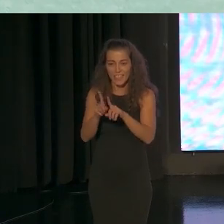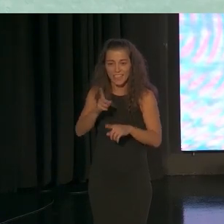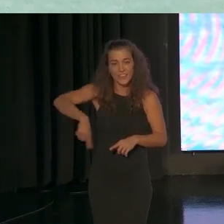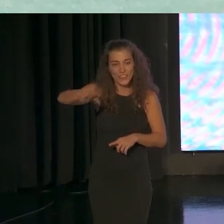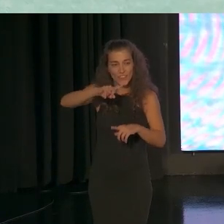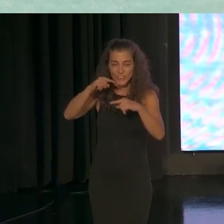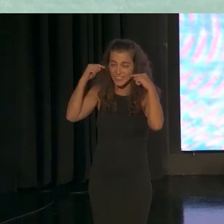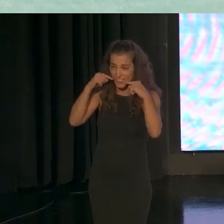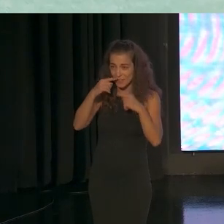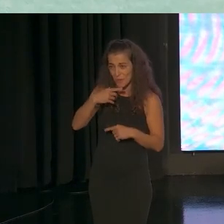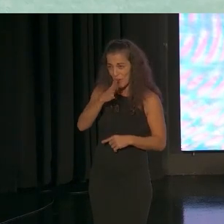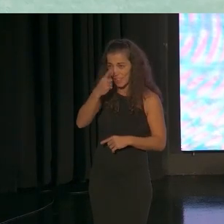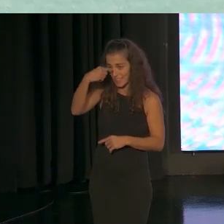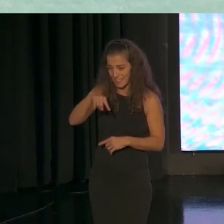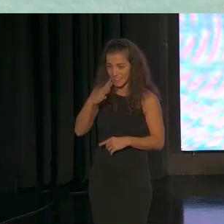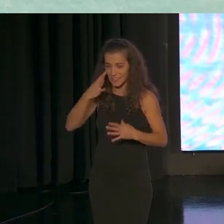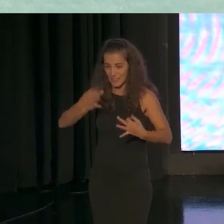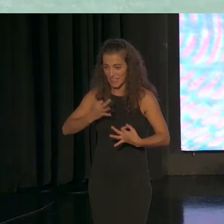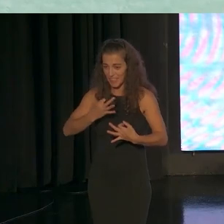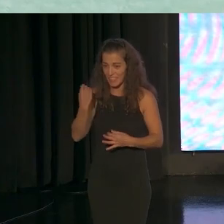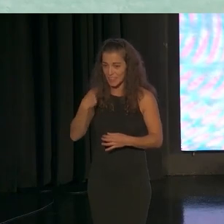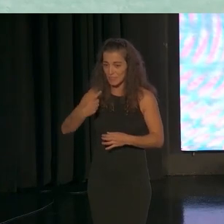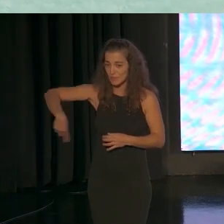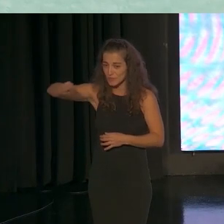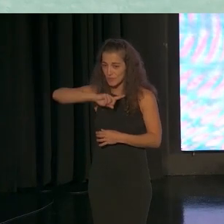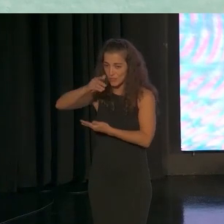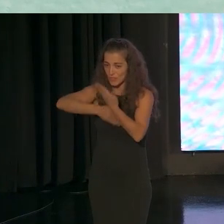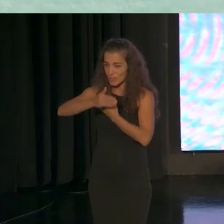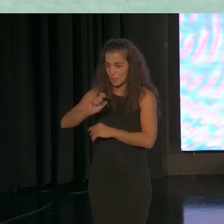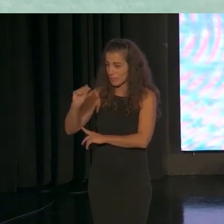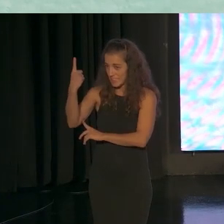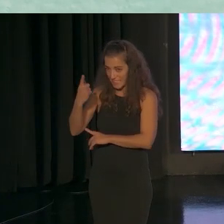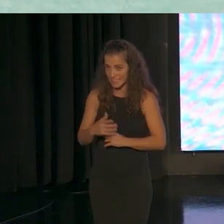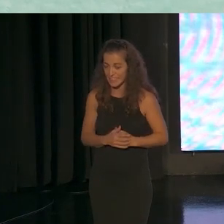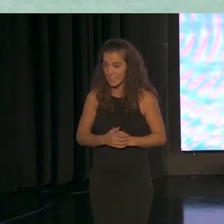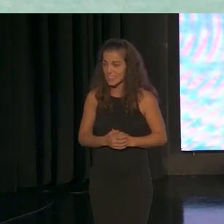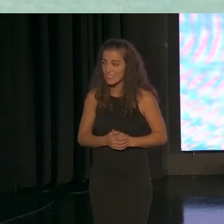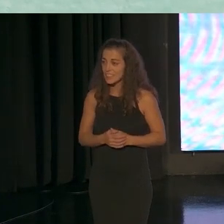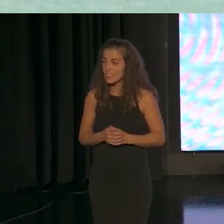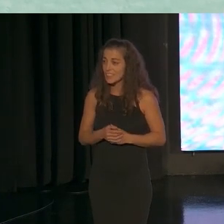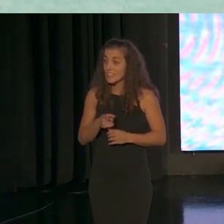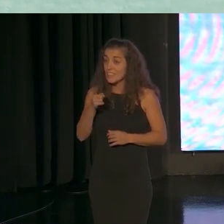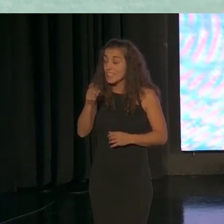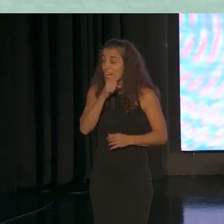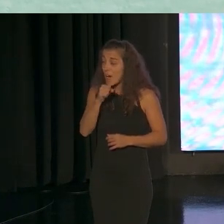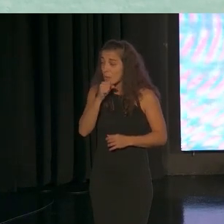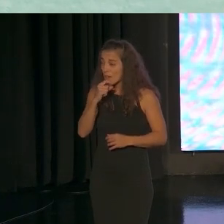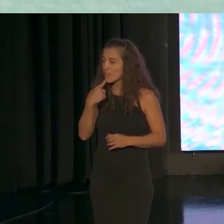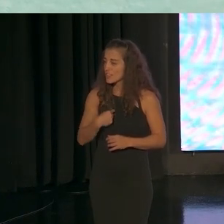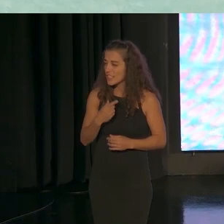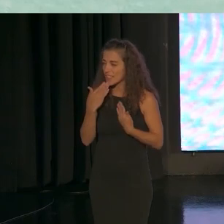sabéis que es verdad o sea son nuestros mayores colaboradores y nos dan las gracias y nos